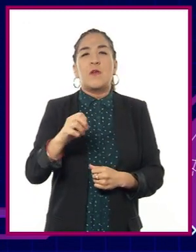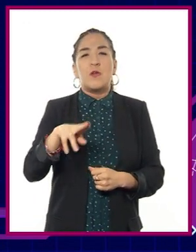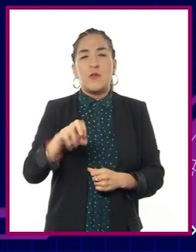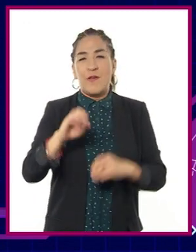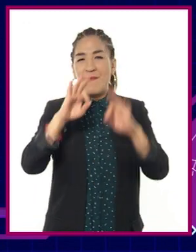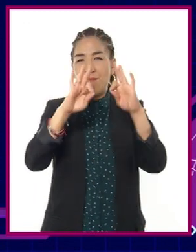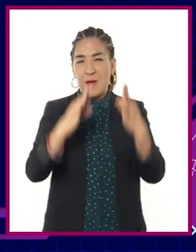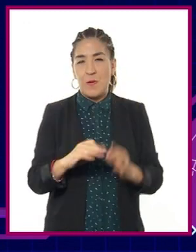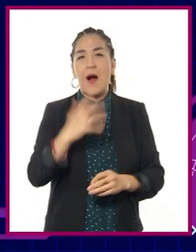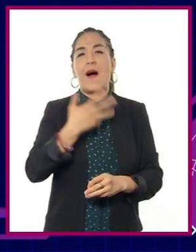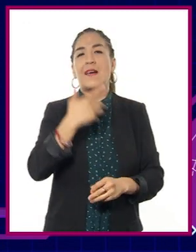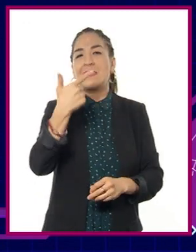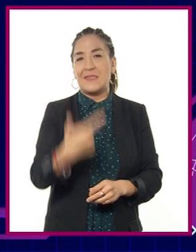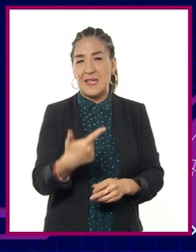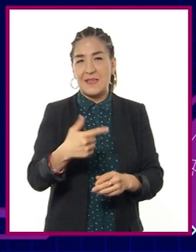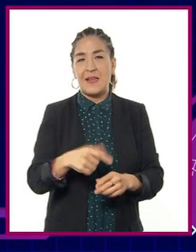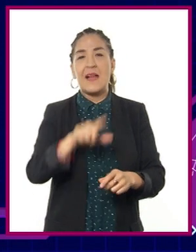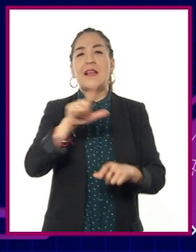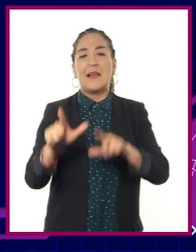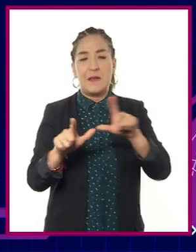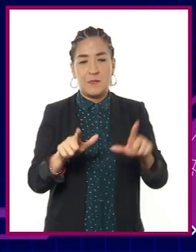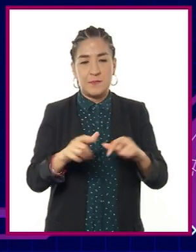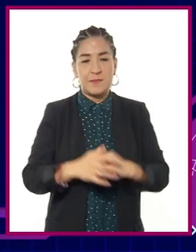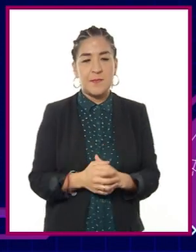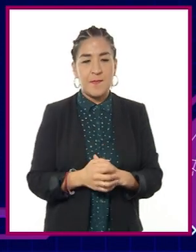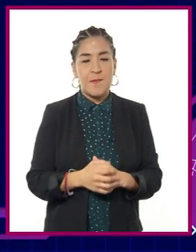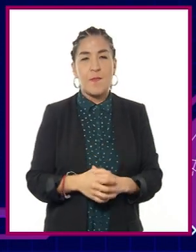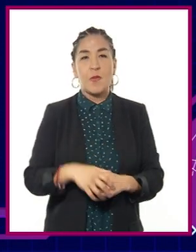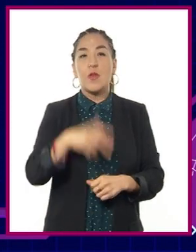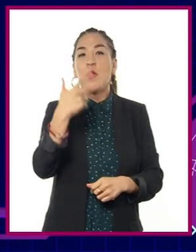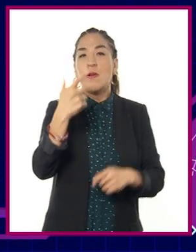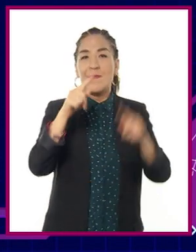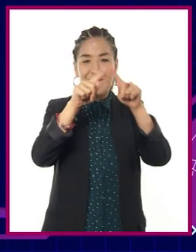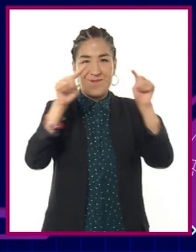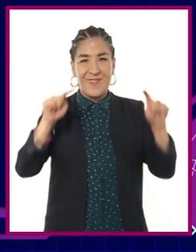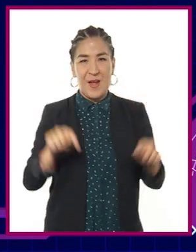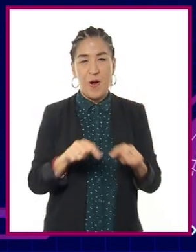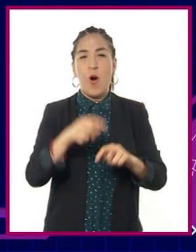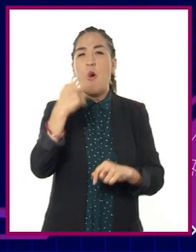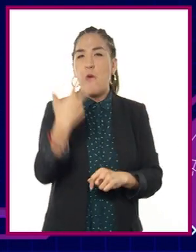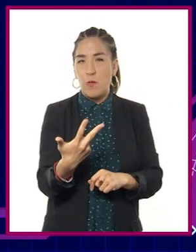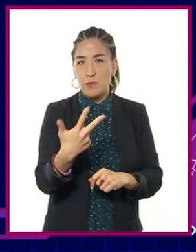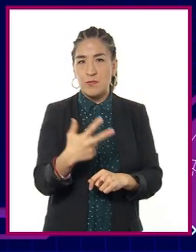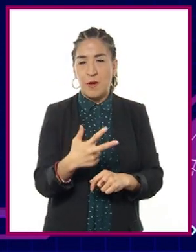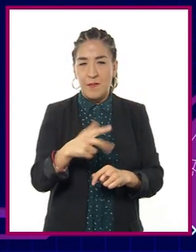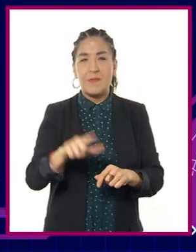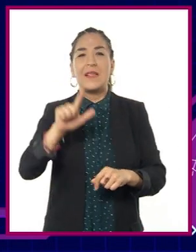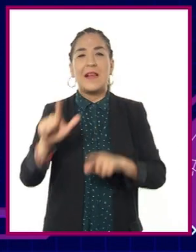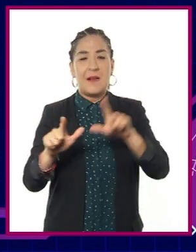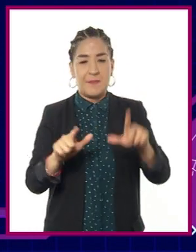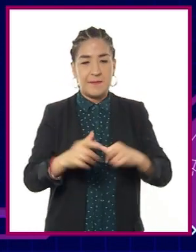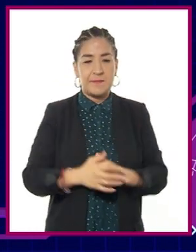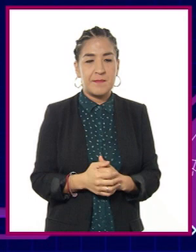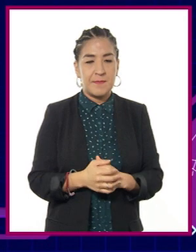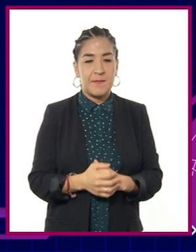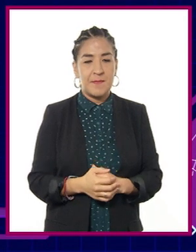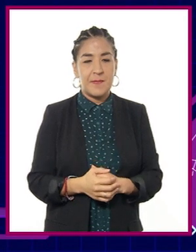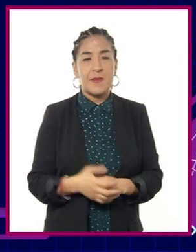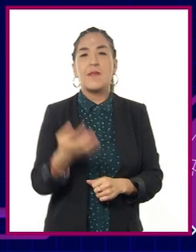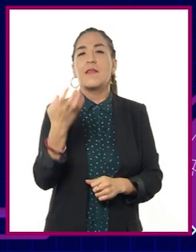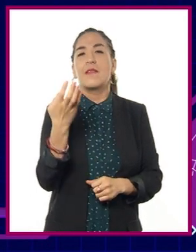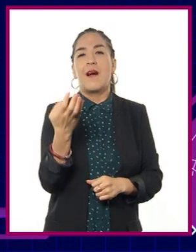lados. El octágono, 8 lados. El eneágono, 9